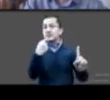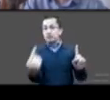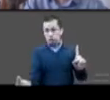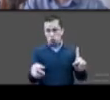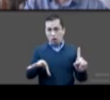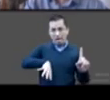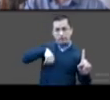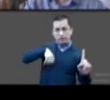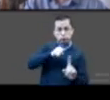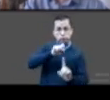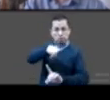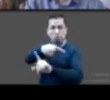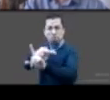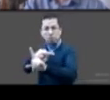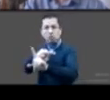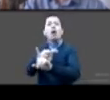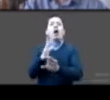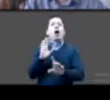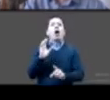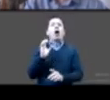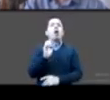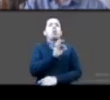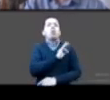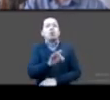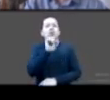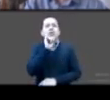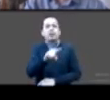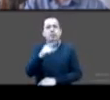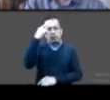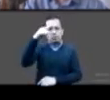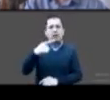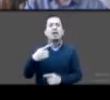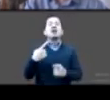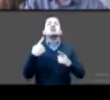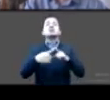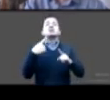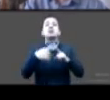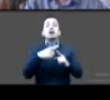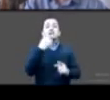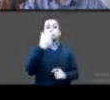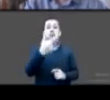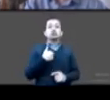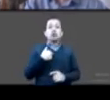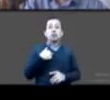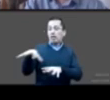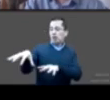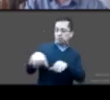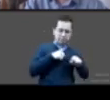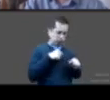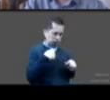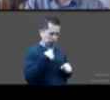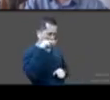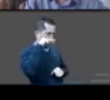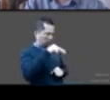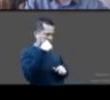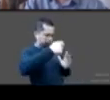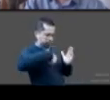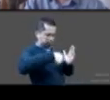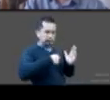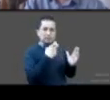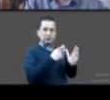puede ser condenado por el tema de posesión de pornografía infantil, dado que este es el